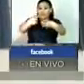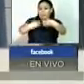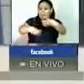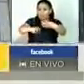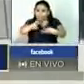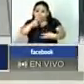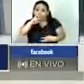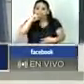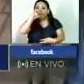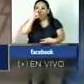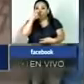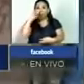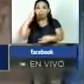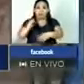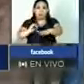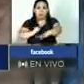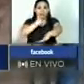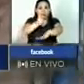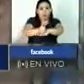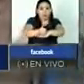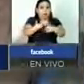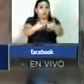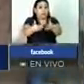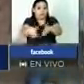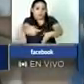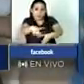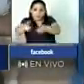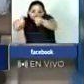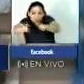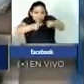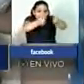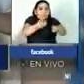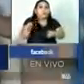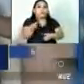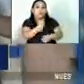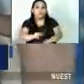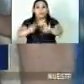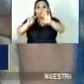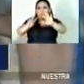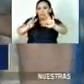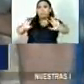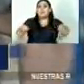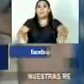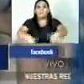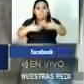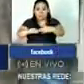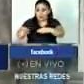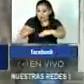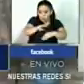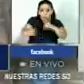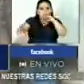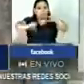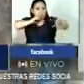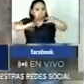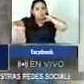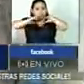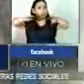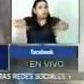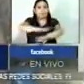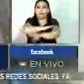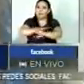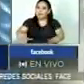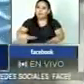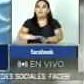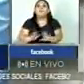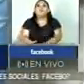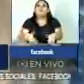más riguroso será implementado en siete centros penitenciarios del país, con el objetivo de cortar la comunicación entre los miembros de estructuras